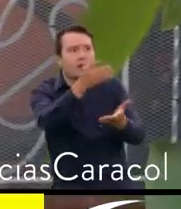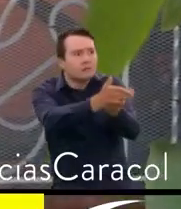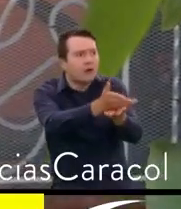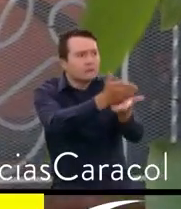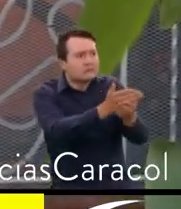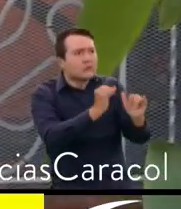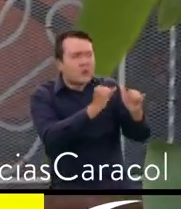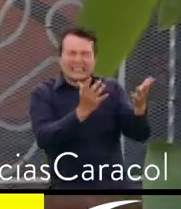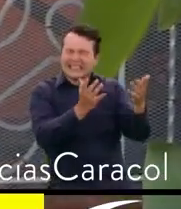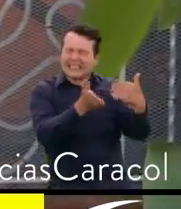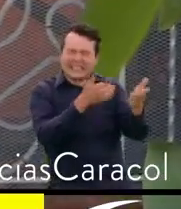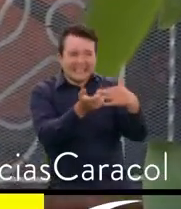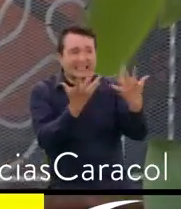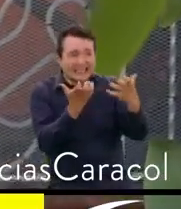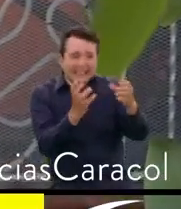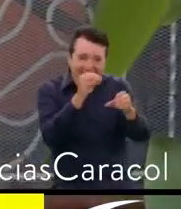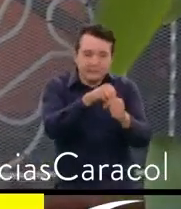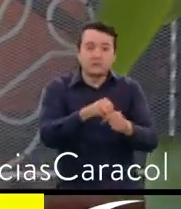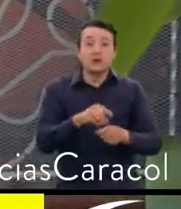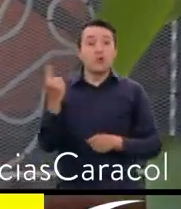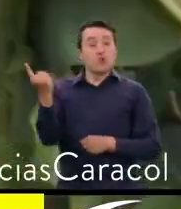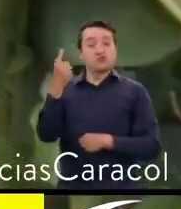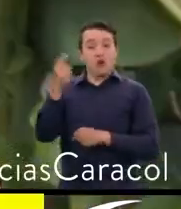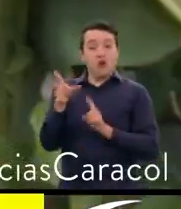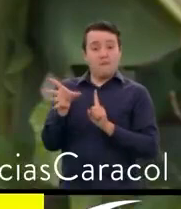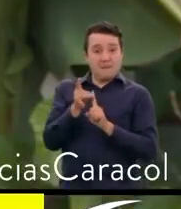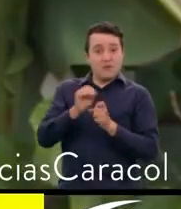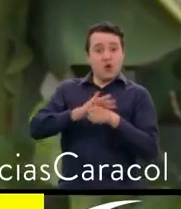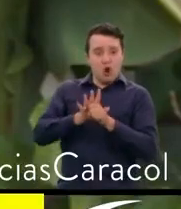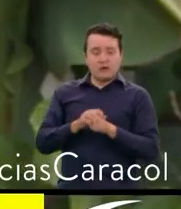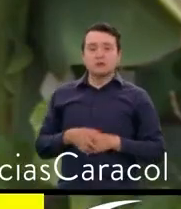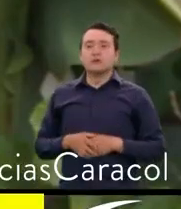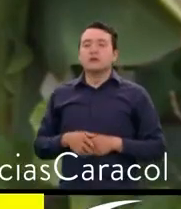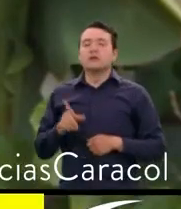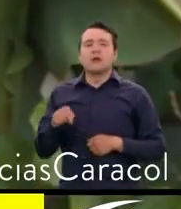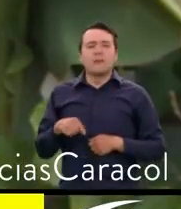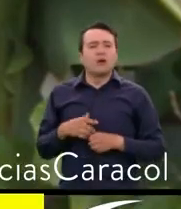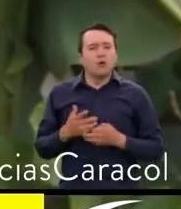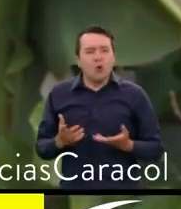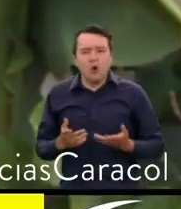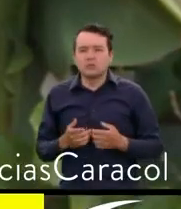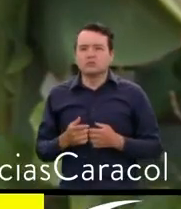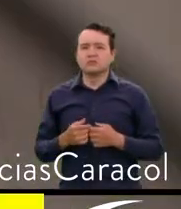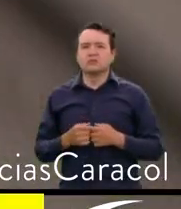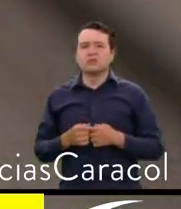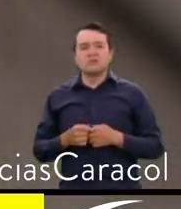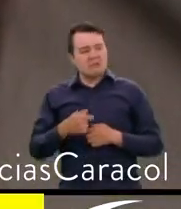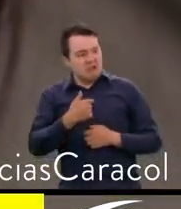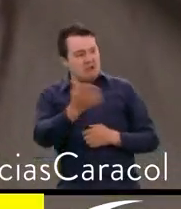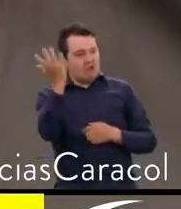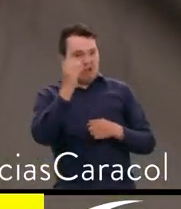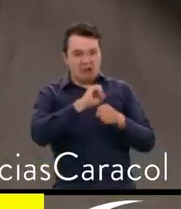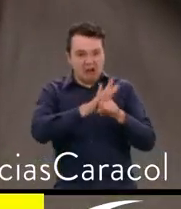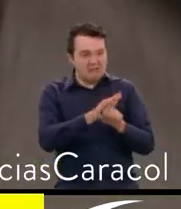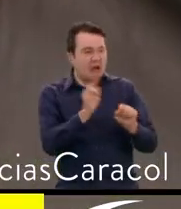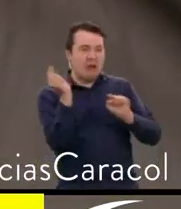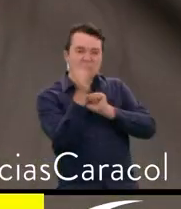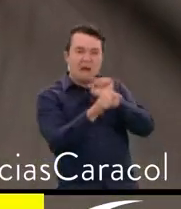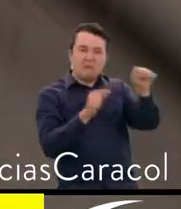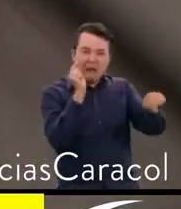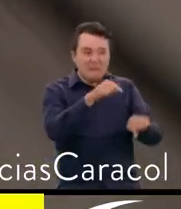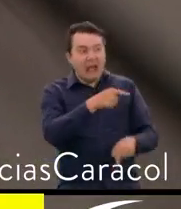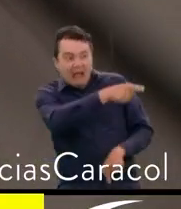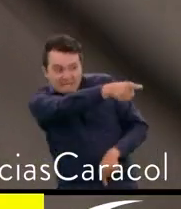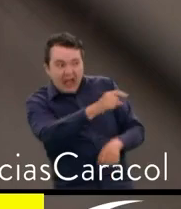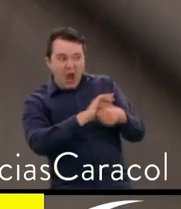sólo sufrió el ataque del vídeo que nunca militan cosa va a salir el coronavirus aibar corona vida